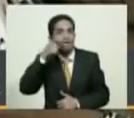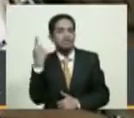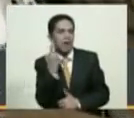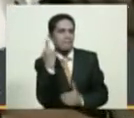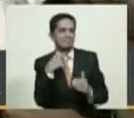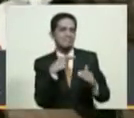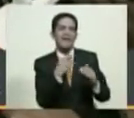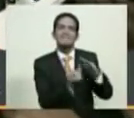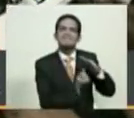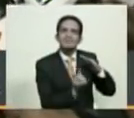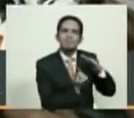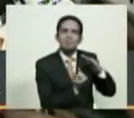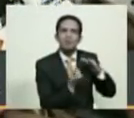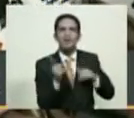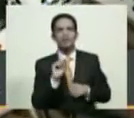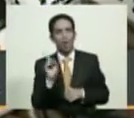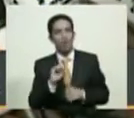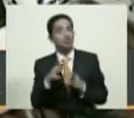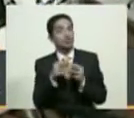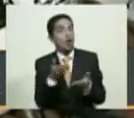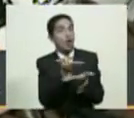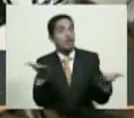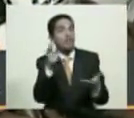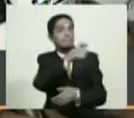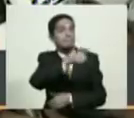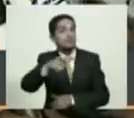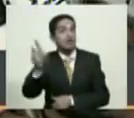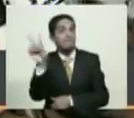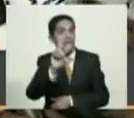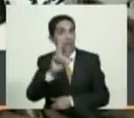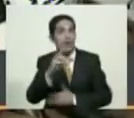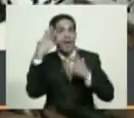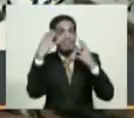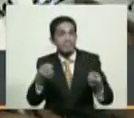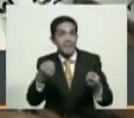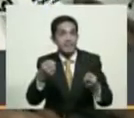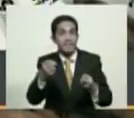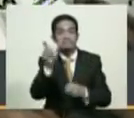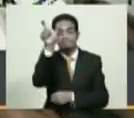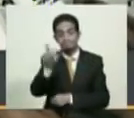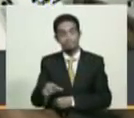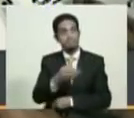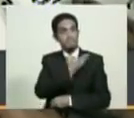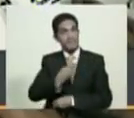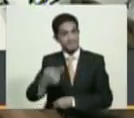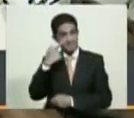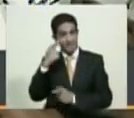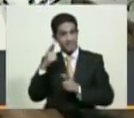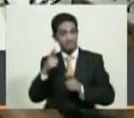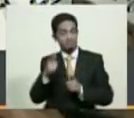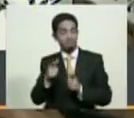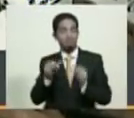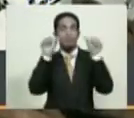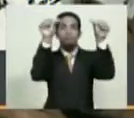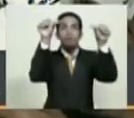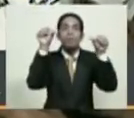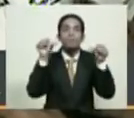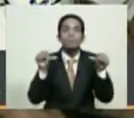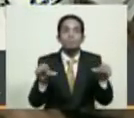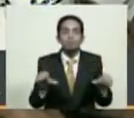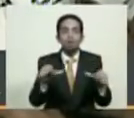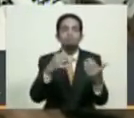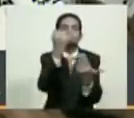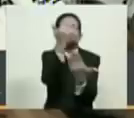instituciones, sino también todo el pueblo venezolano. Entender que el presidente ha colocado en el tapete y ha colocado un